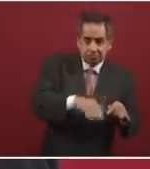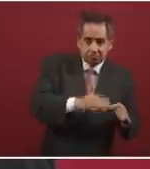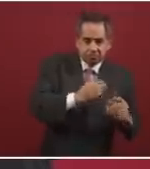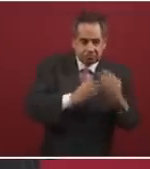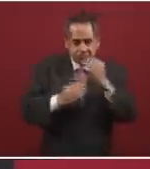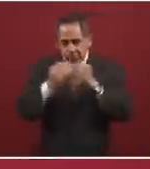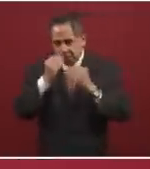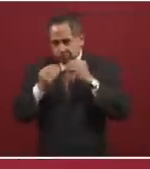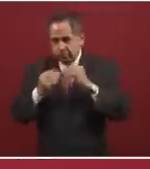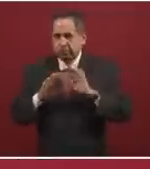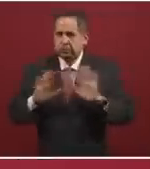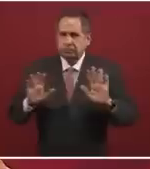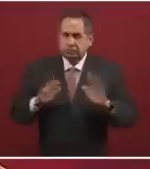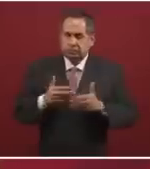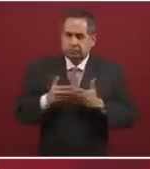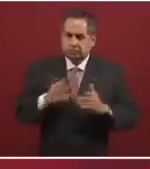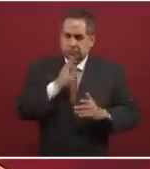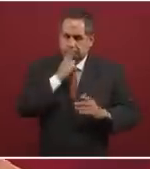Ahora,